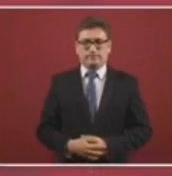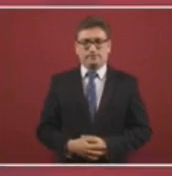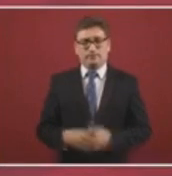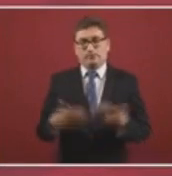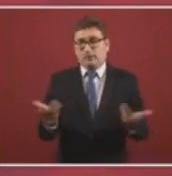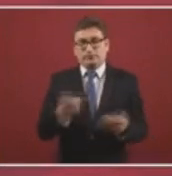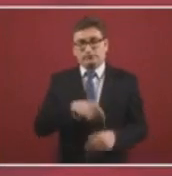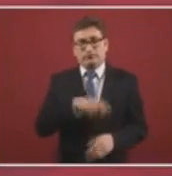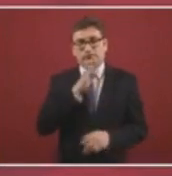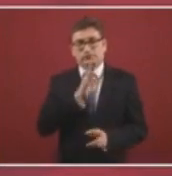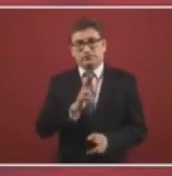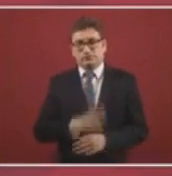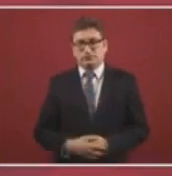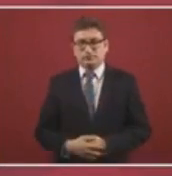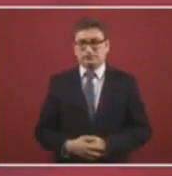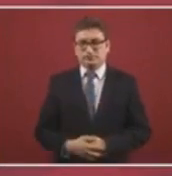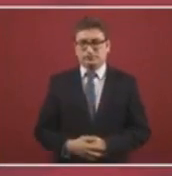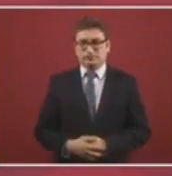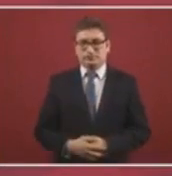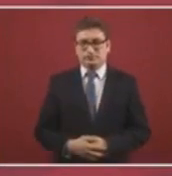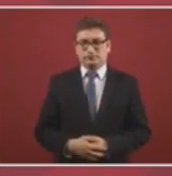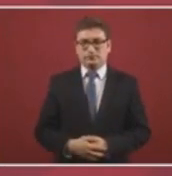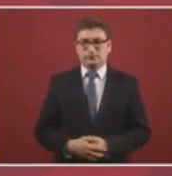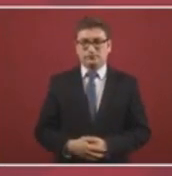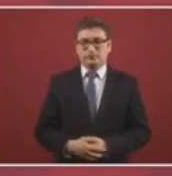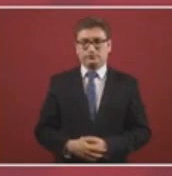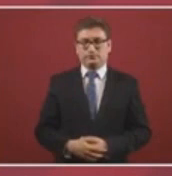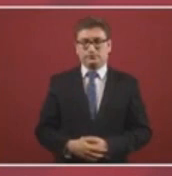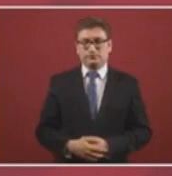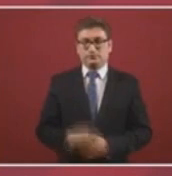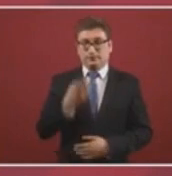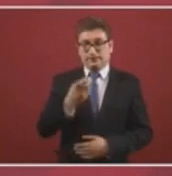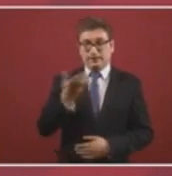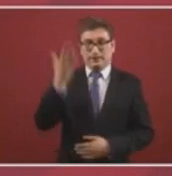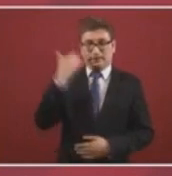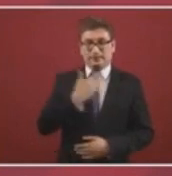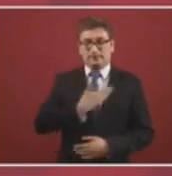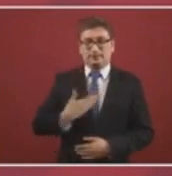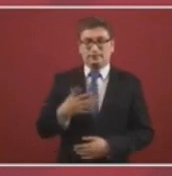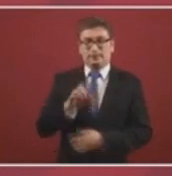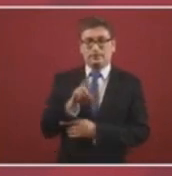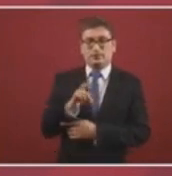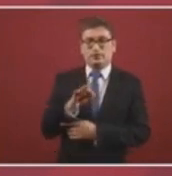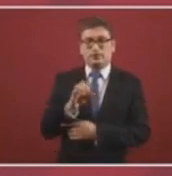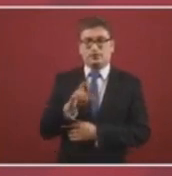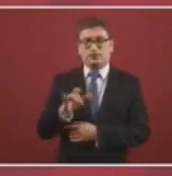la respuesta. ¿Qué visión de…? Pero ese era Adolfo López Mateos.